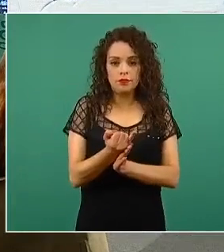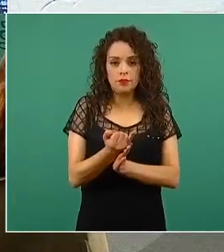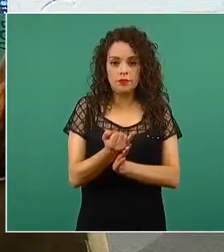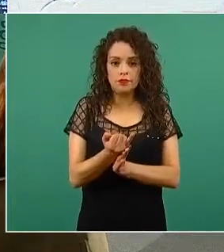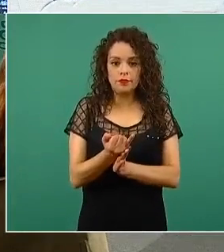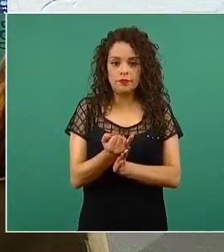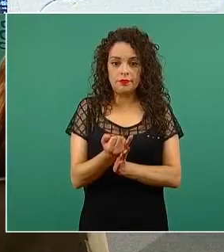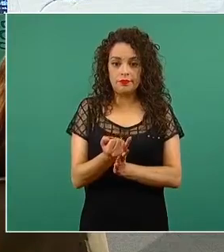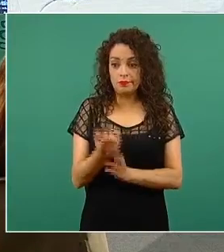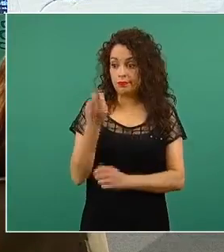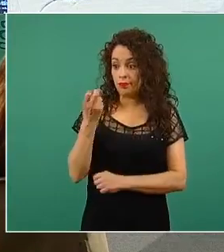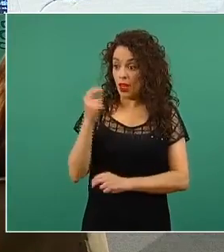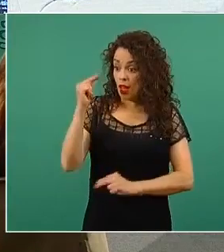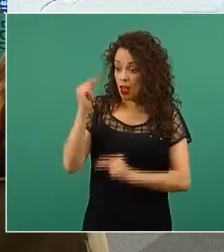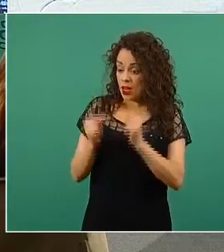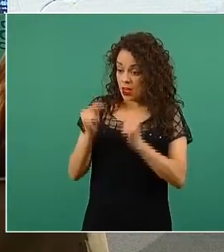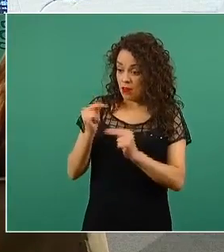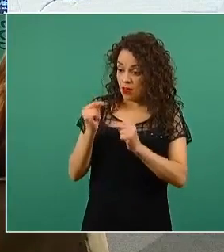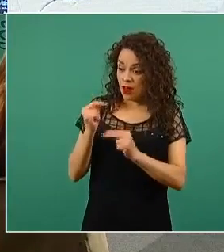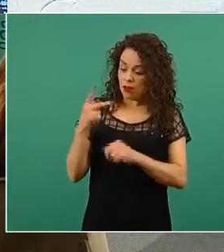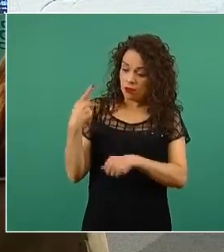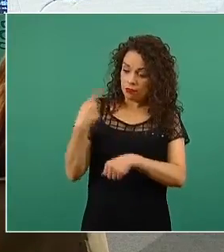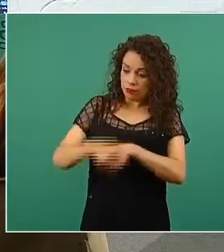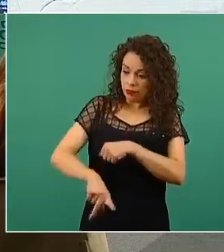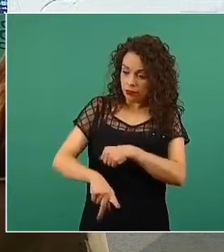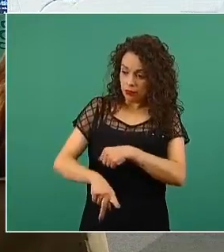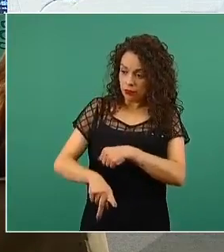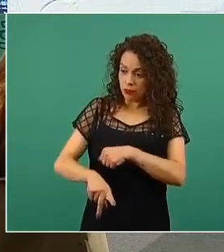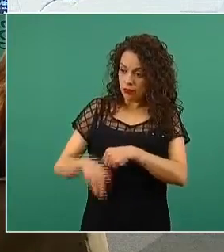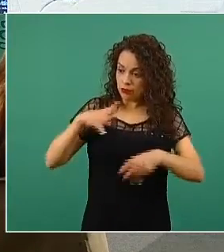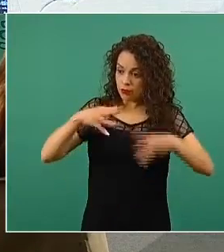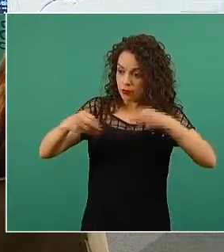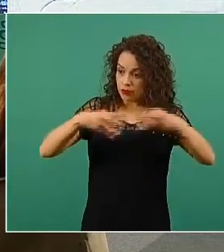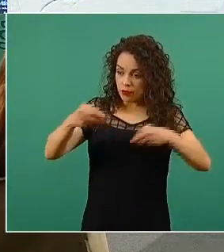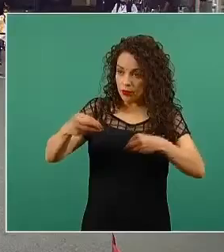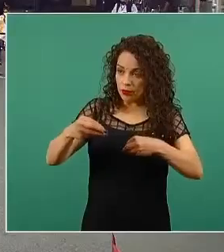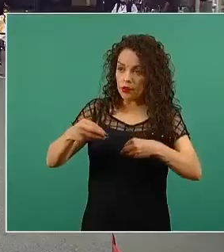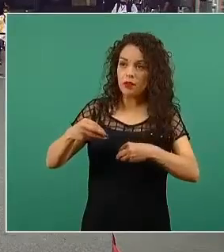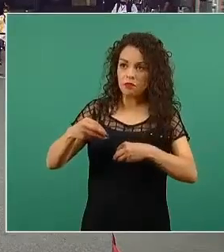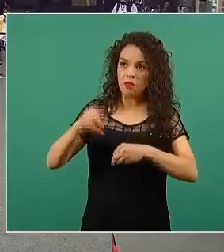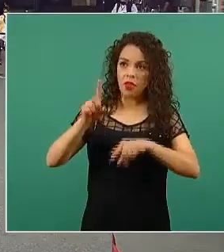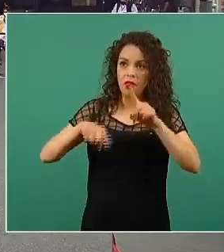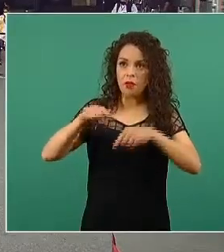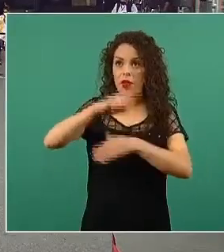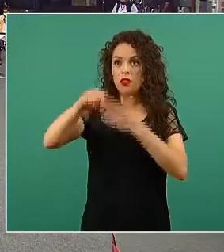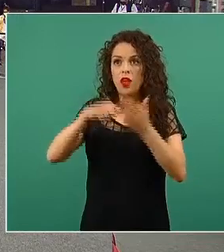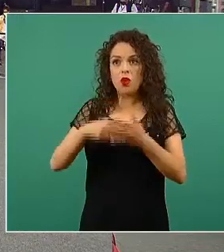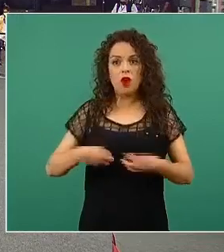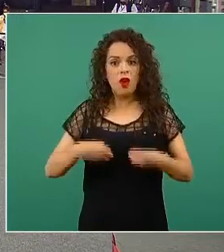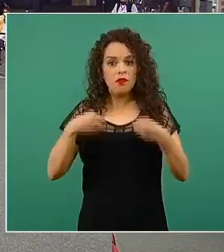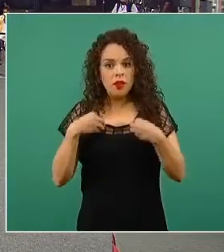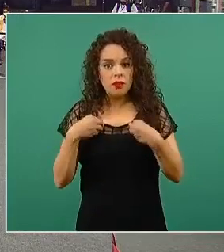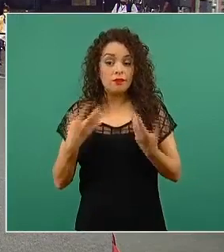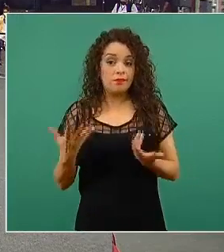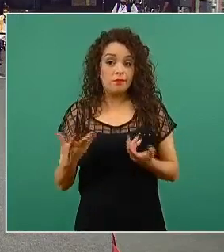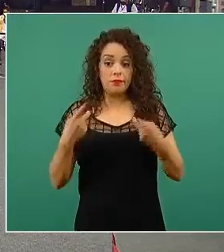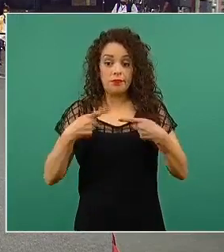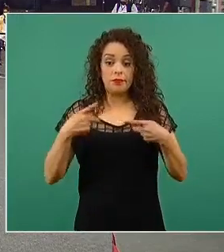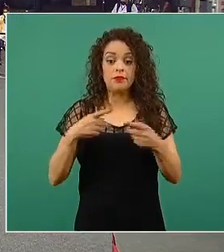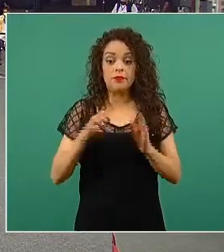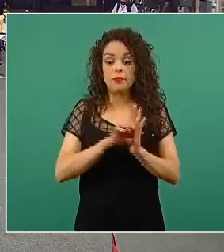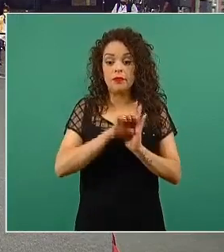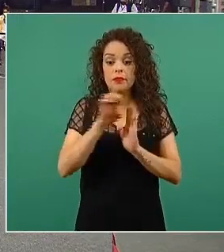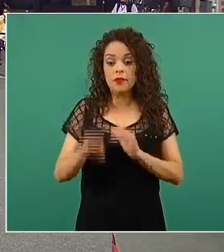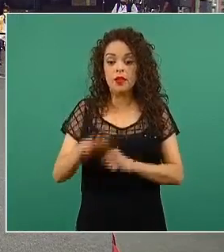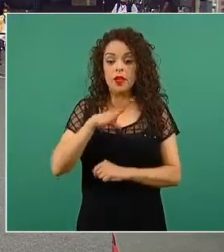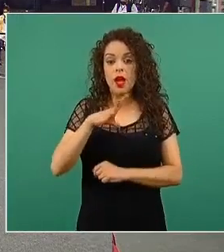nivel de riesgo epidémico en el estado en el que vivimos, cómo las personas que viven con algún padecimiento, por